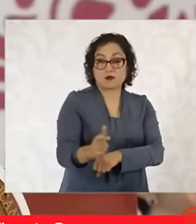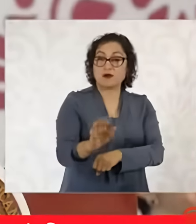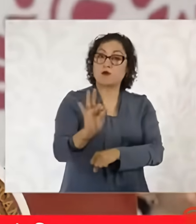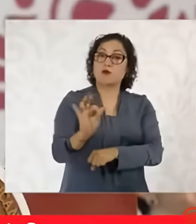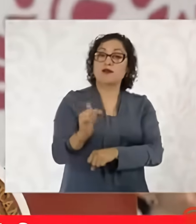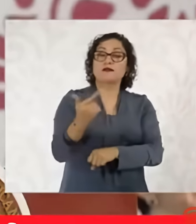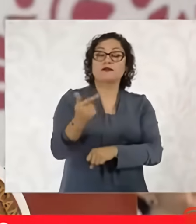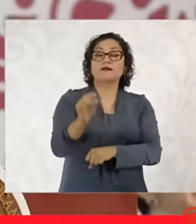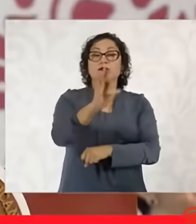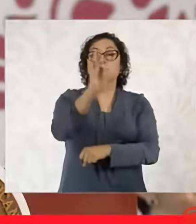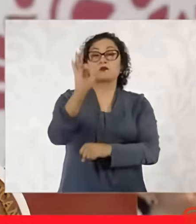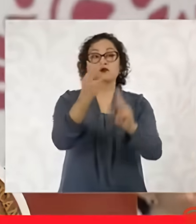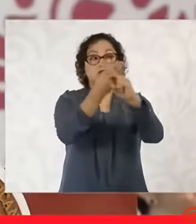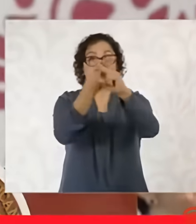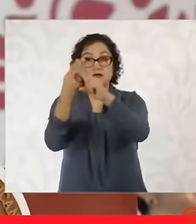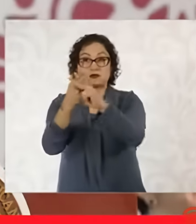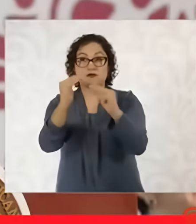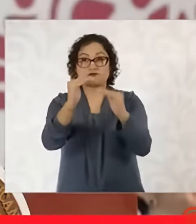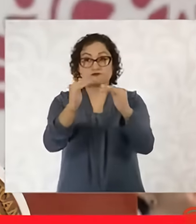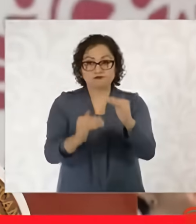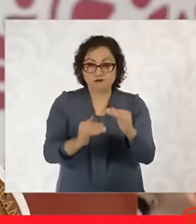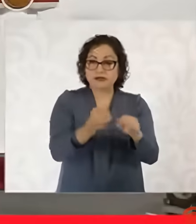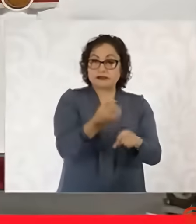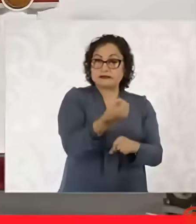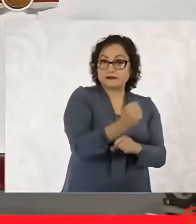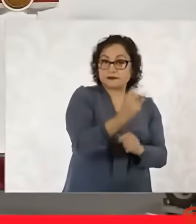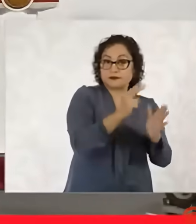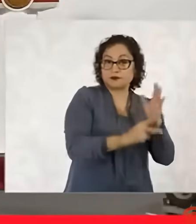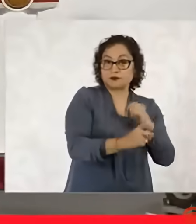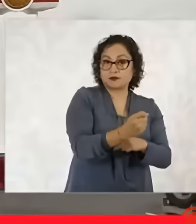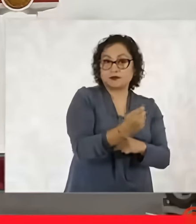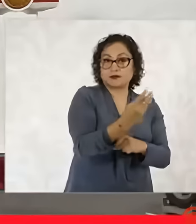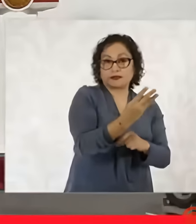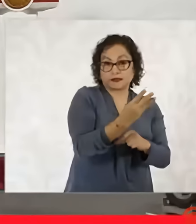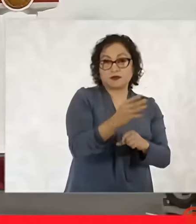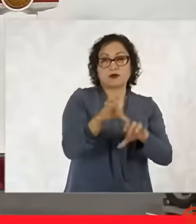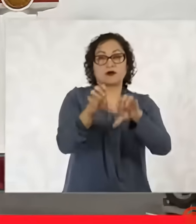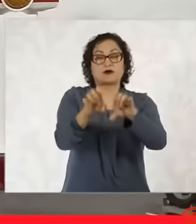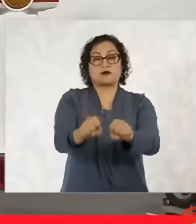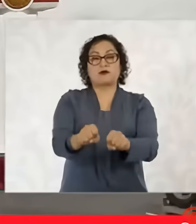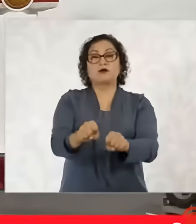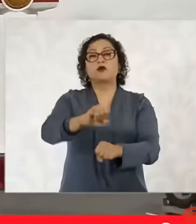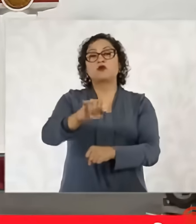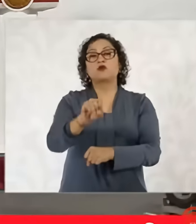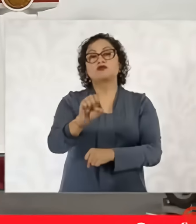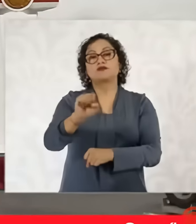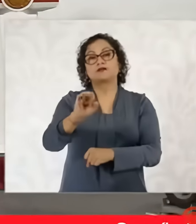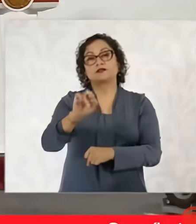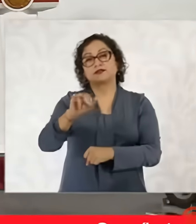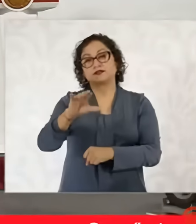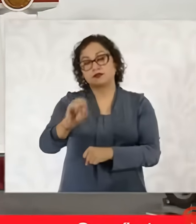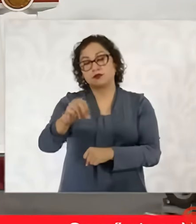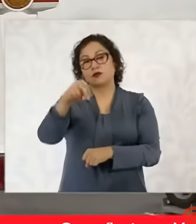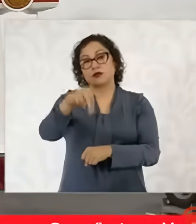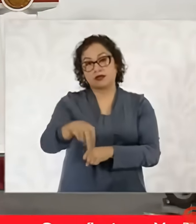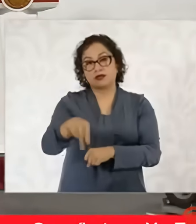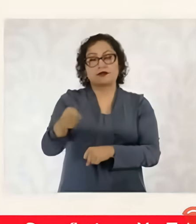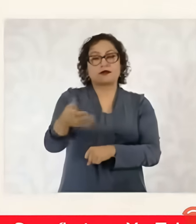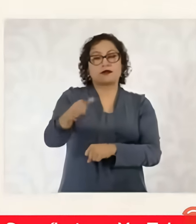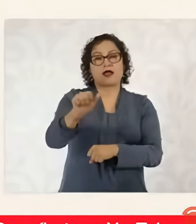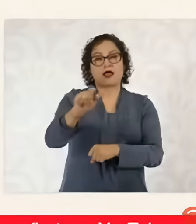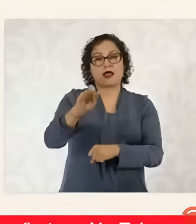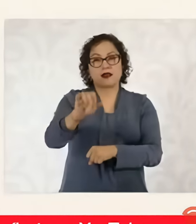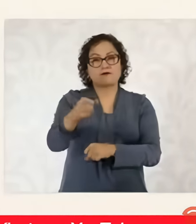47% en homicidios desde septiembre del 2024, tras la detención de José Francisco N., alias Alfa 1, líder de un